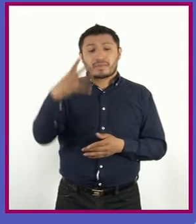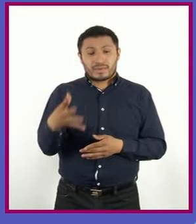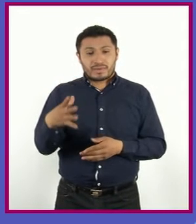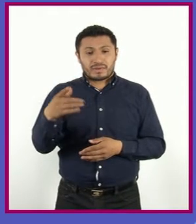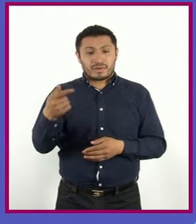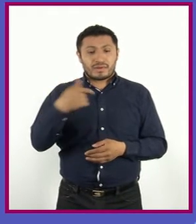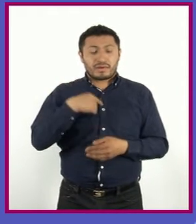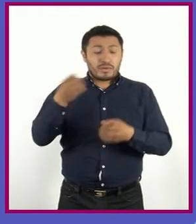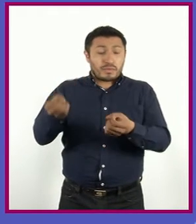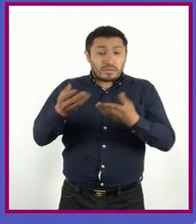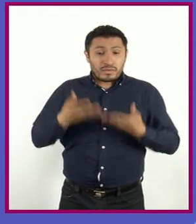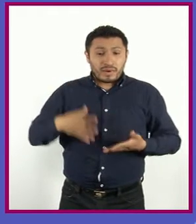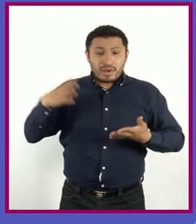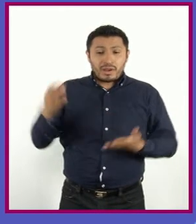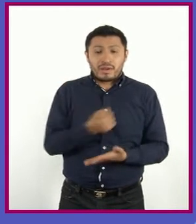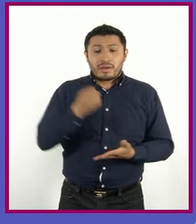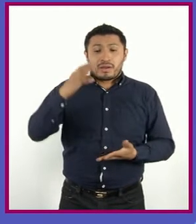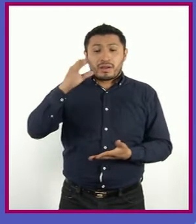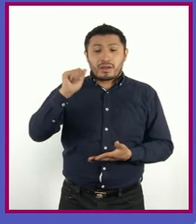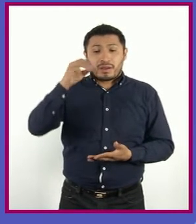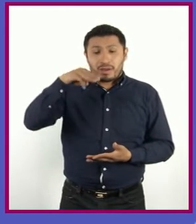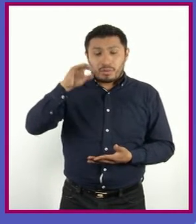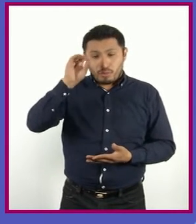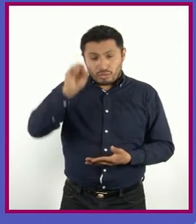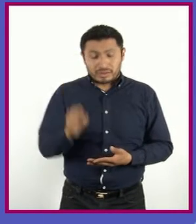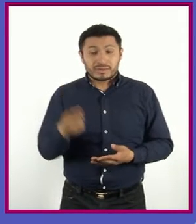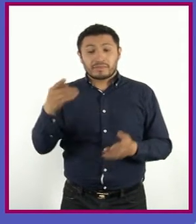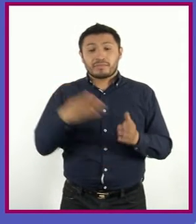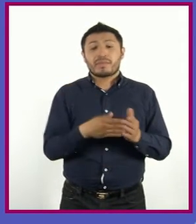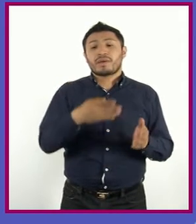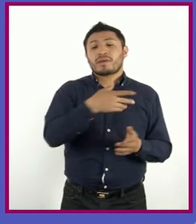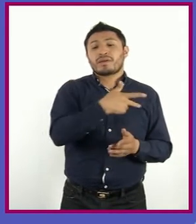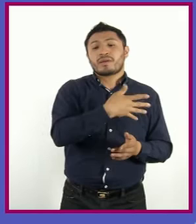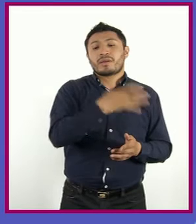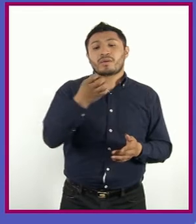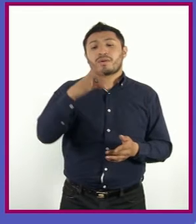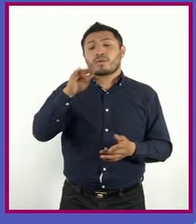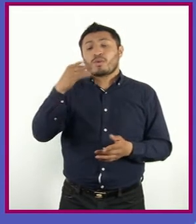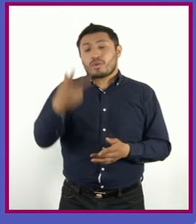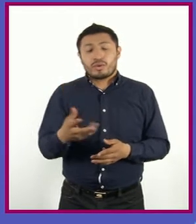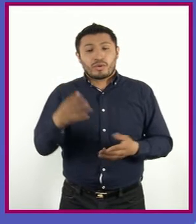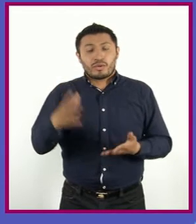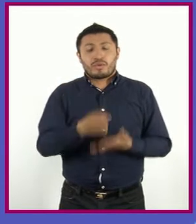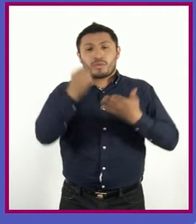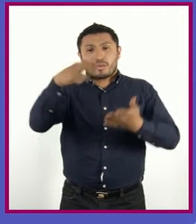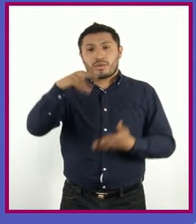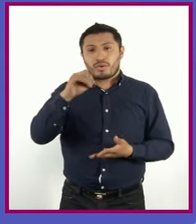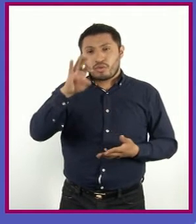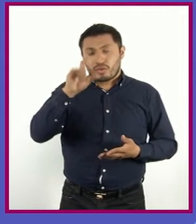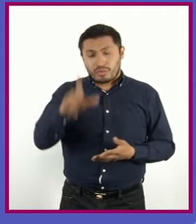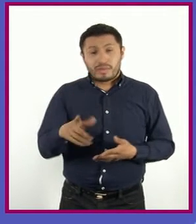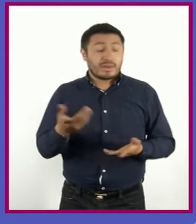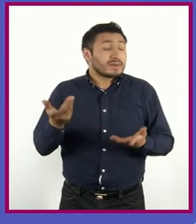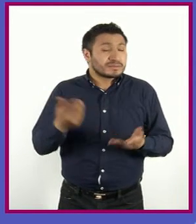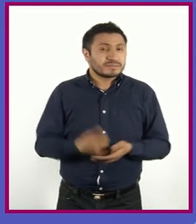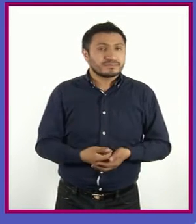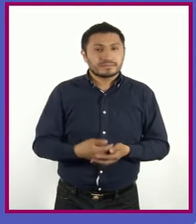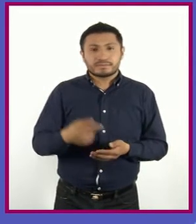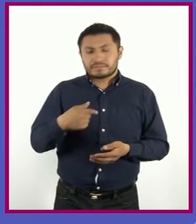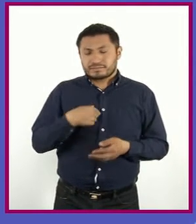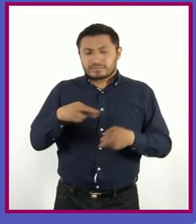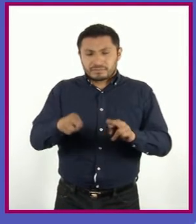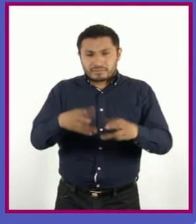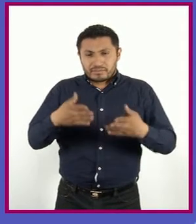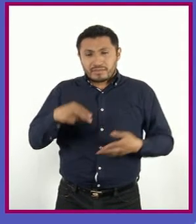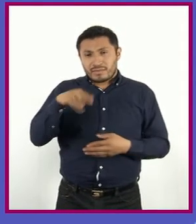fue concedido el premio Camões y en 1998 el premio Nobel de Literatura. Como consecuencia de haber recibido el